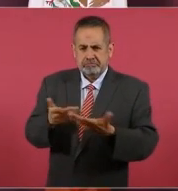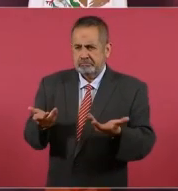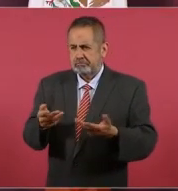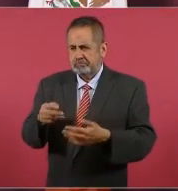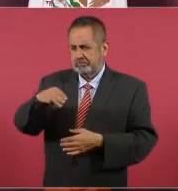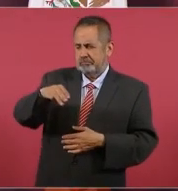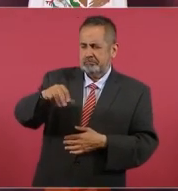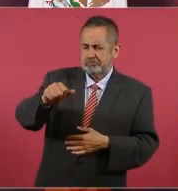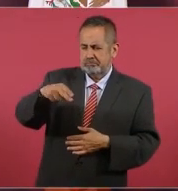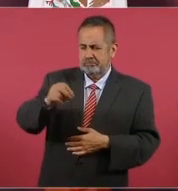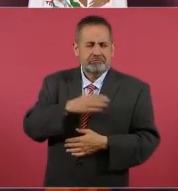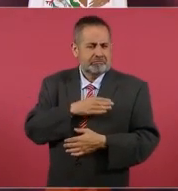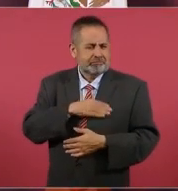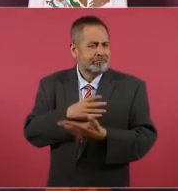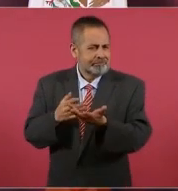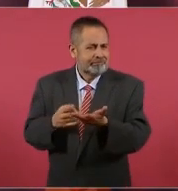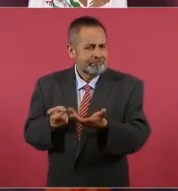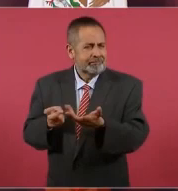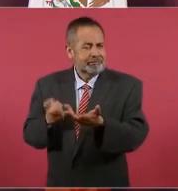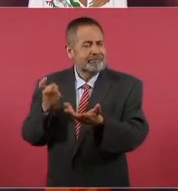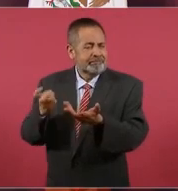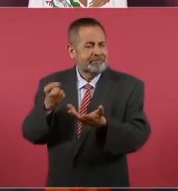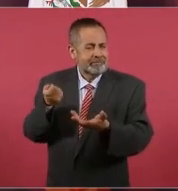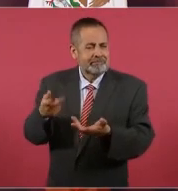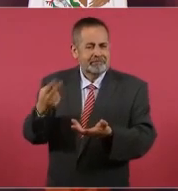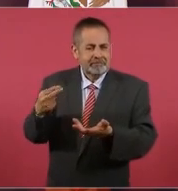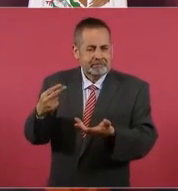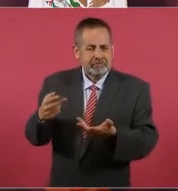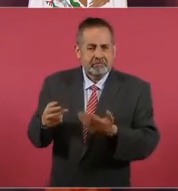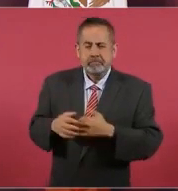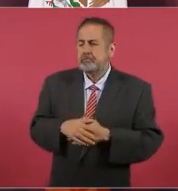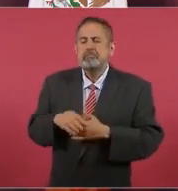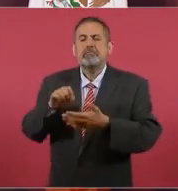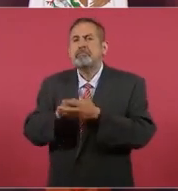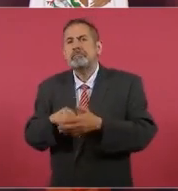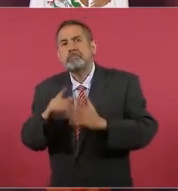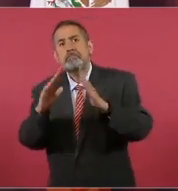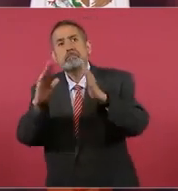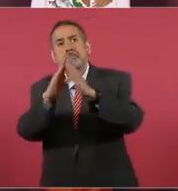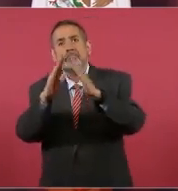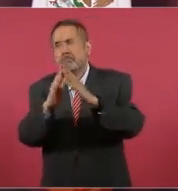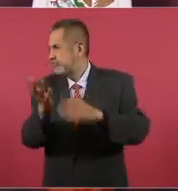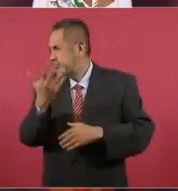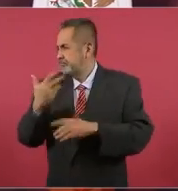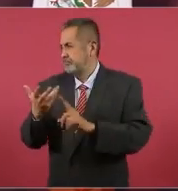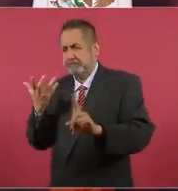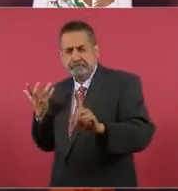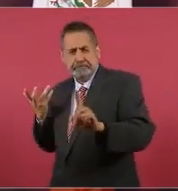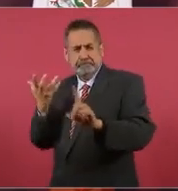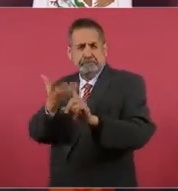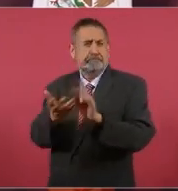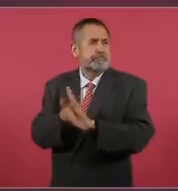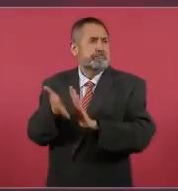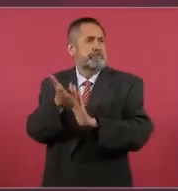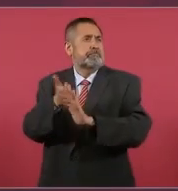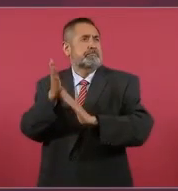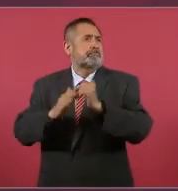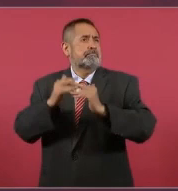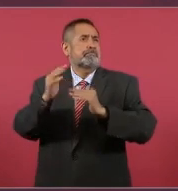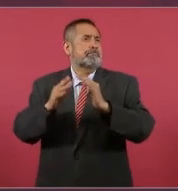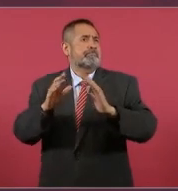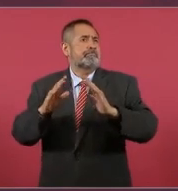vuelta. ¿Sí? Se hacía una casa y todos ayudaban a hacer la casa.